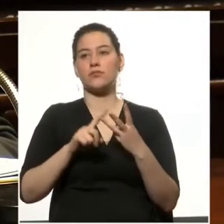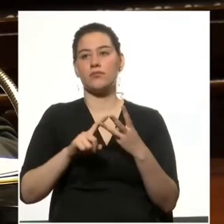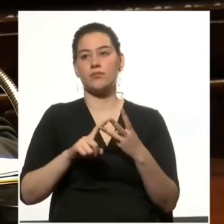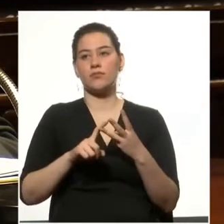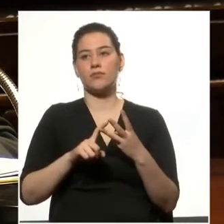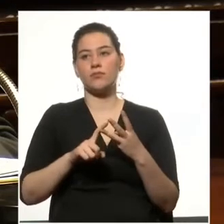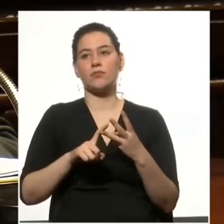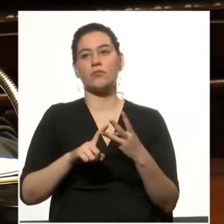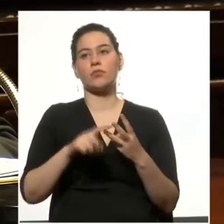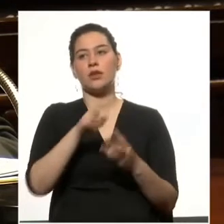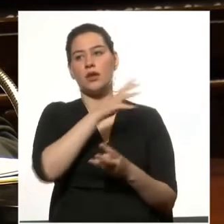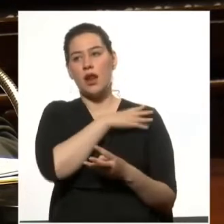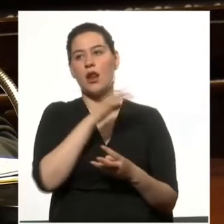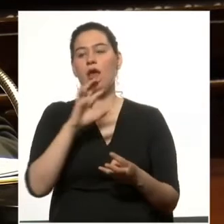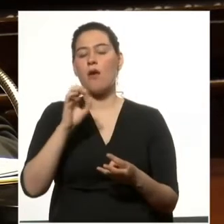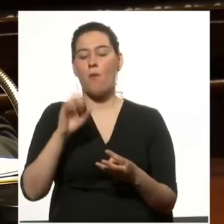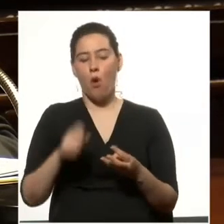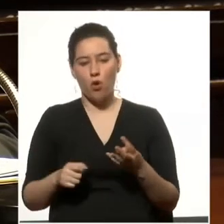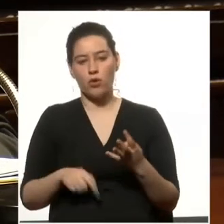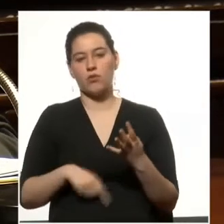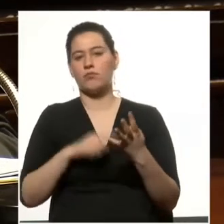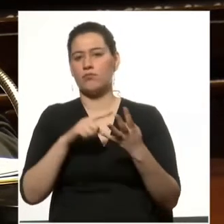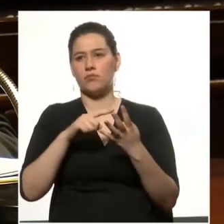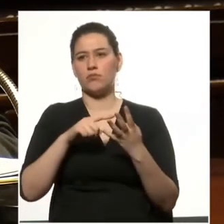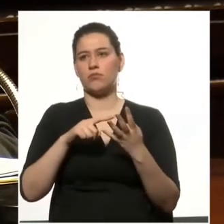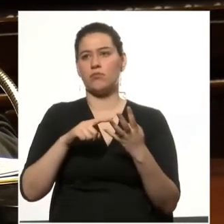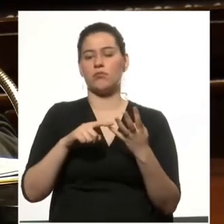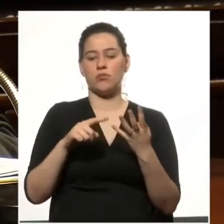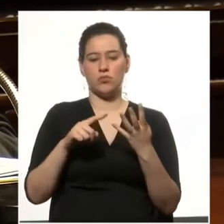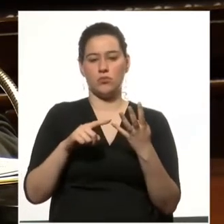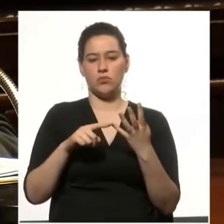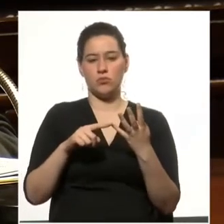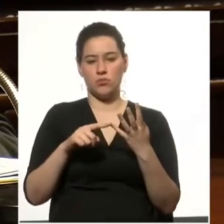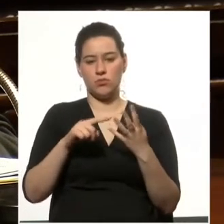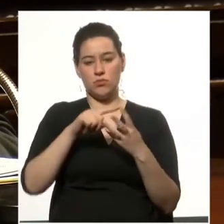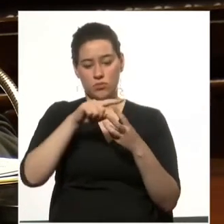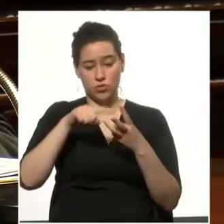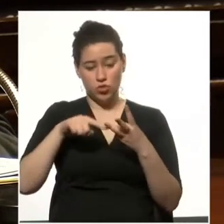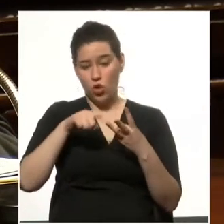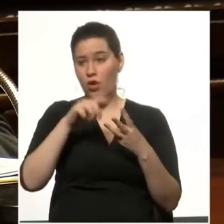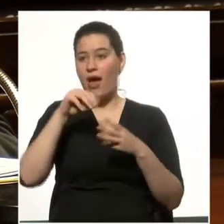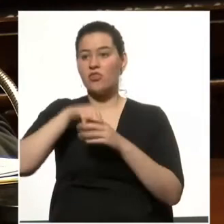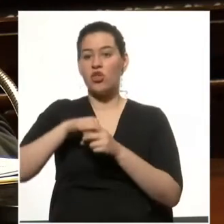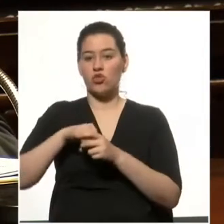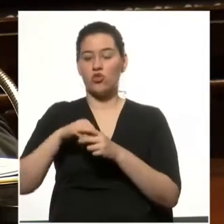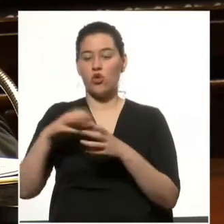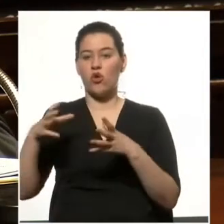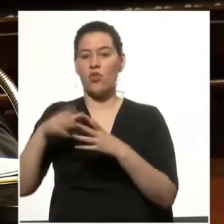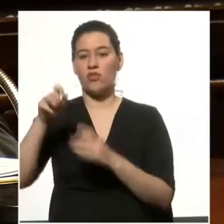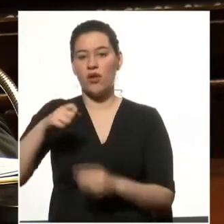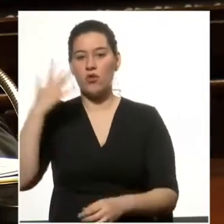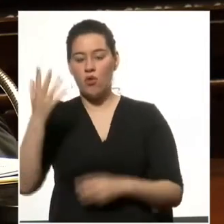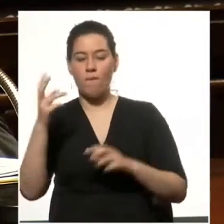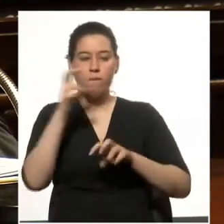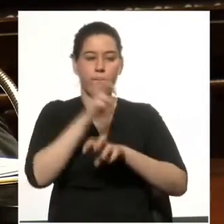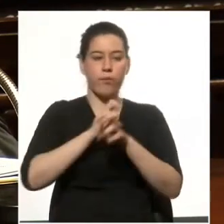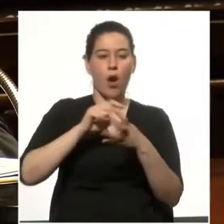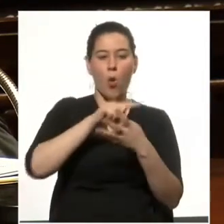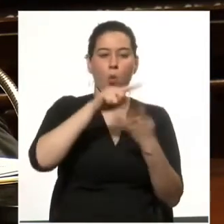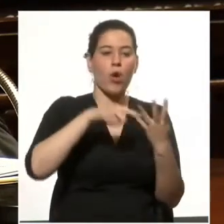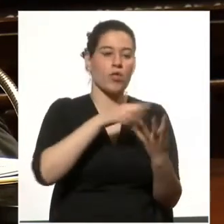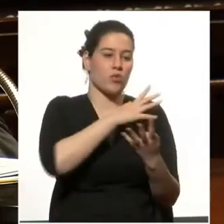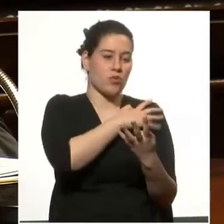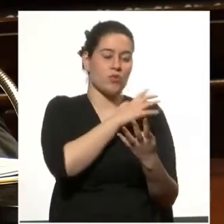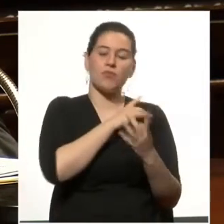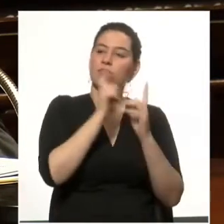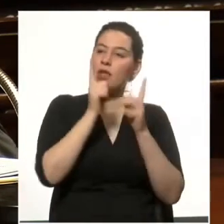de la Defensa, general Ramón. Ambos integraron el Tribunal de Honor. También lo quiere hacer con otros 4 generales integrantes del Tribunal de